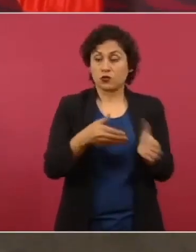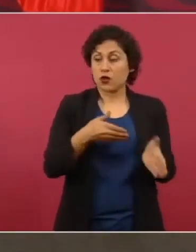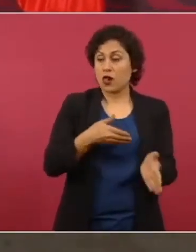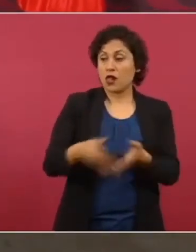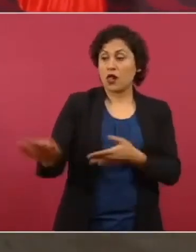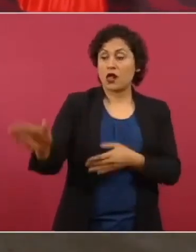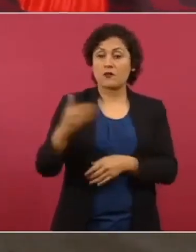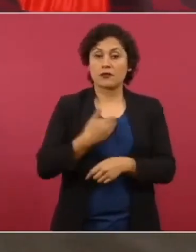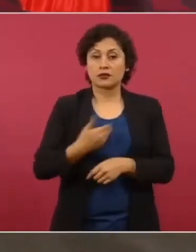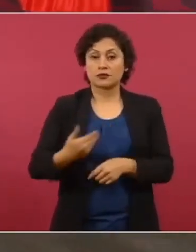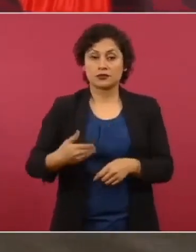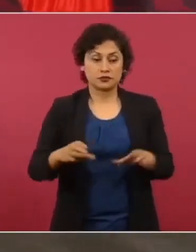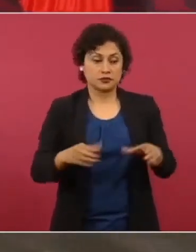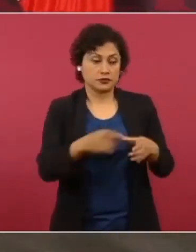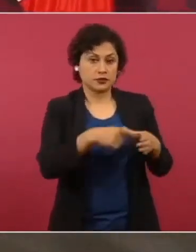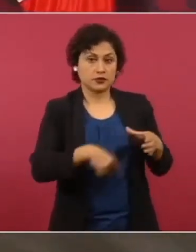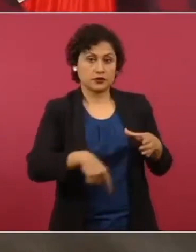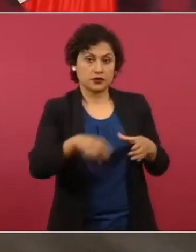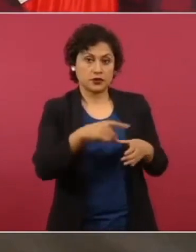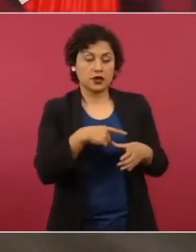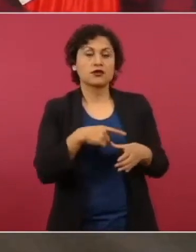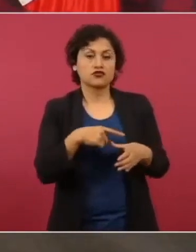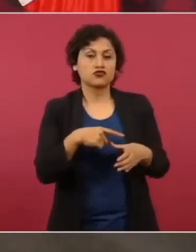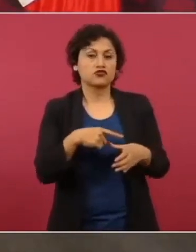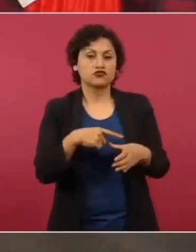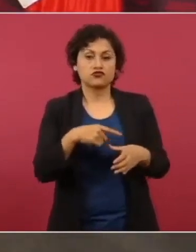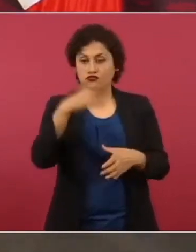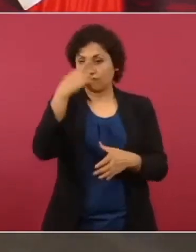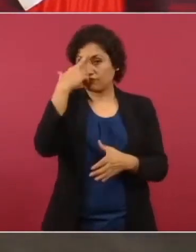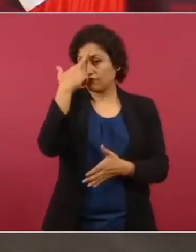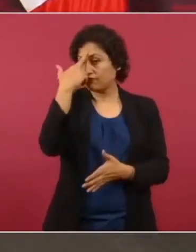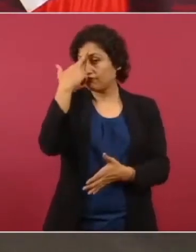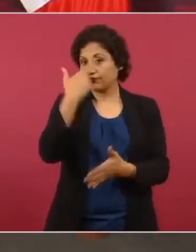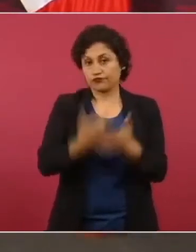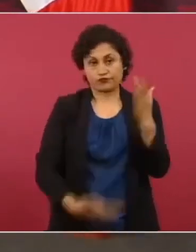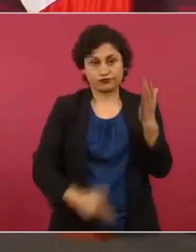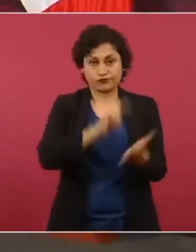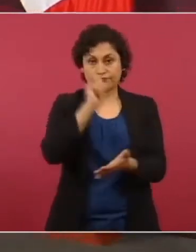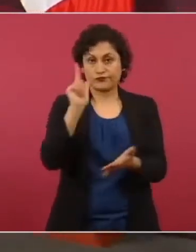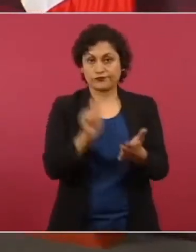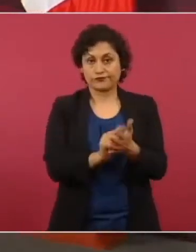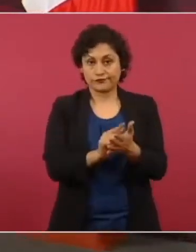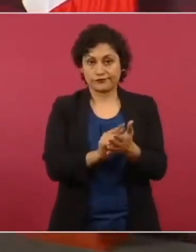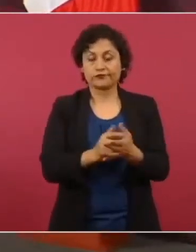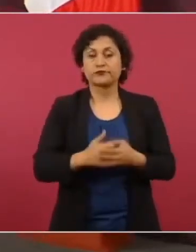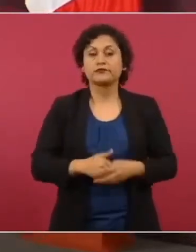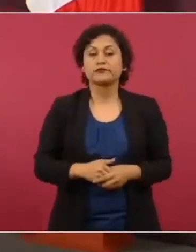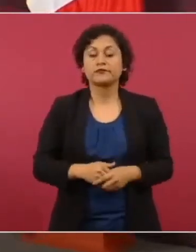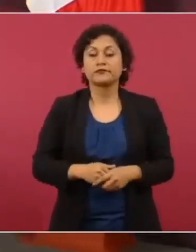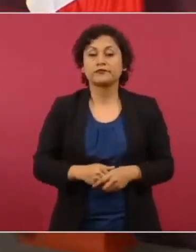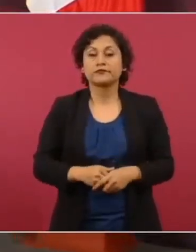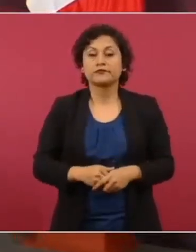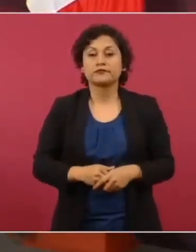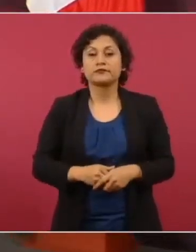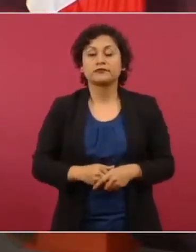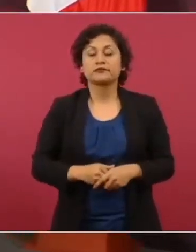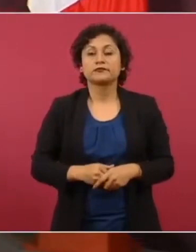al margen y por encima de la legalidad.